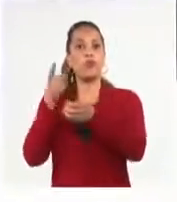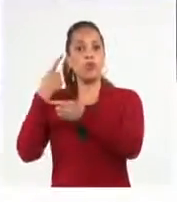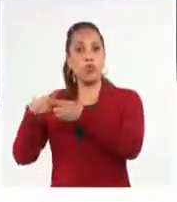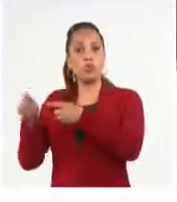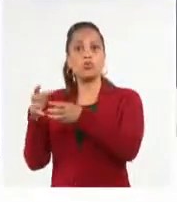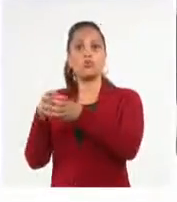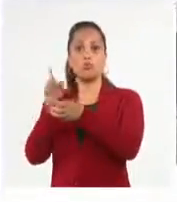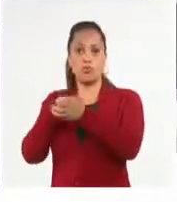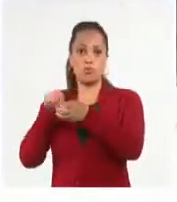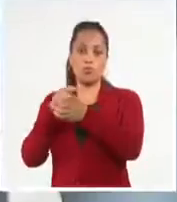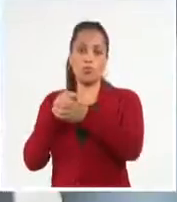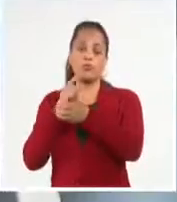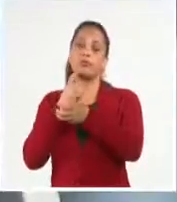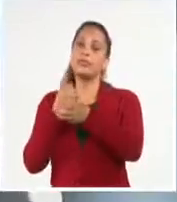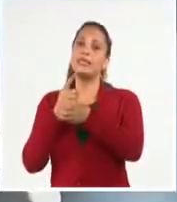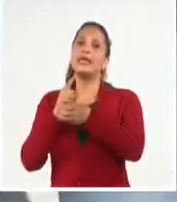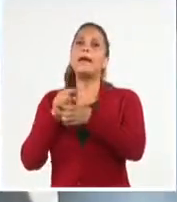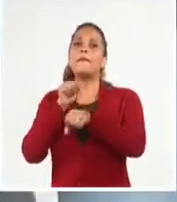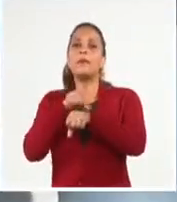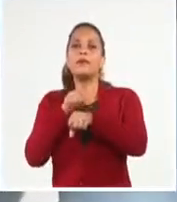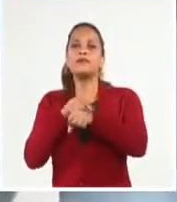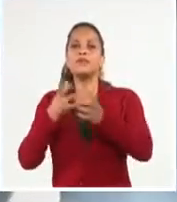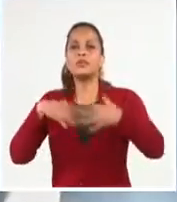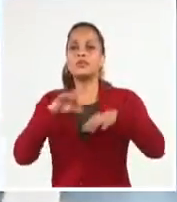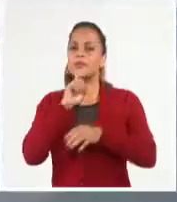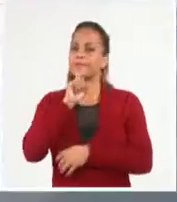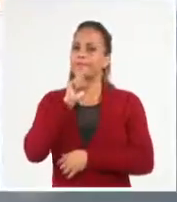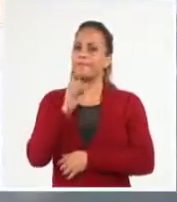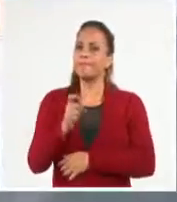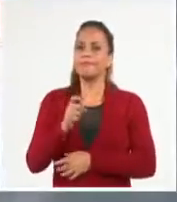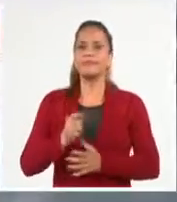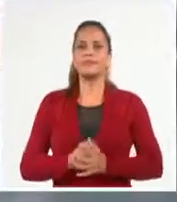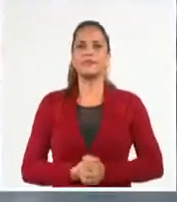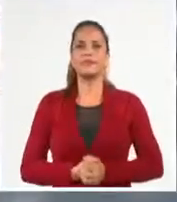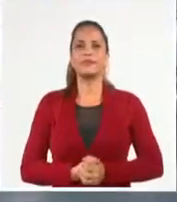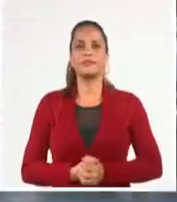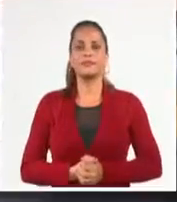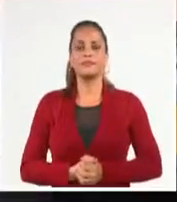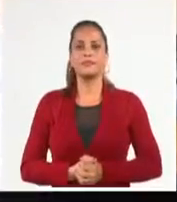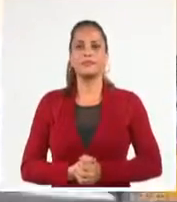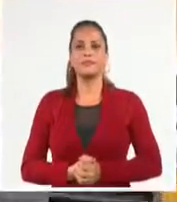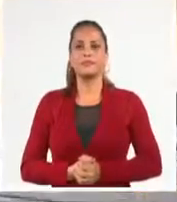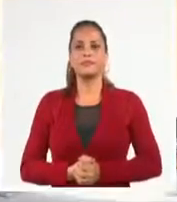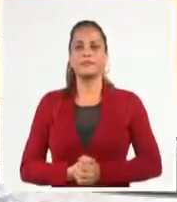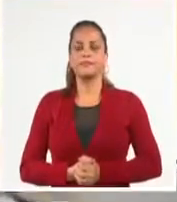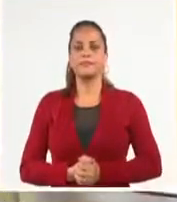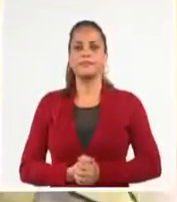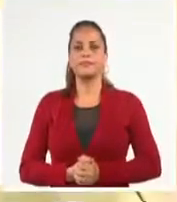de la incertidumbre total. Para el Sistema Informativo de la Televisión Cubana, Irma Shelton Tassé.